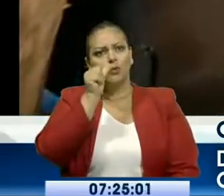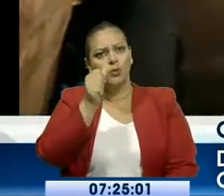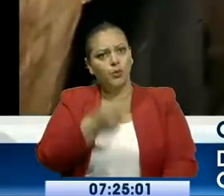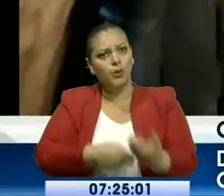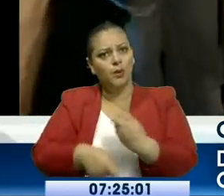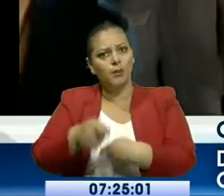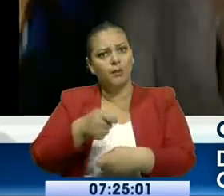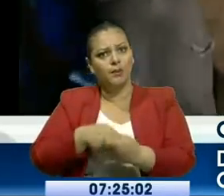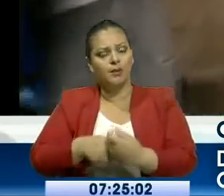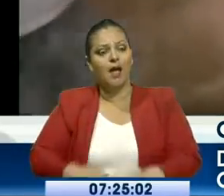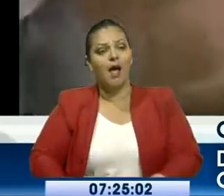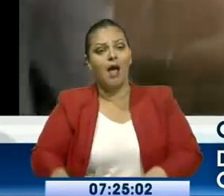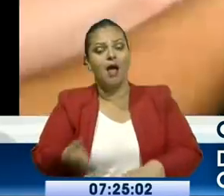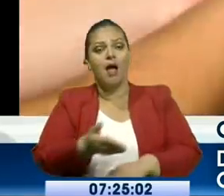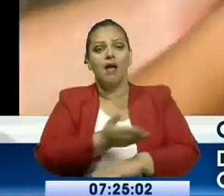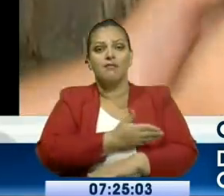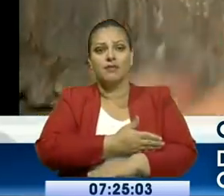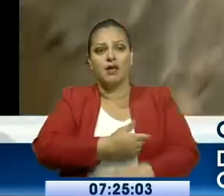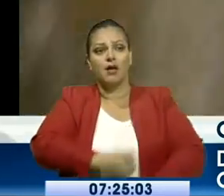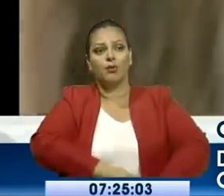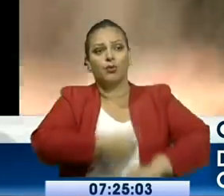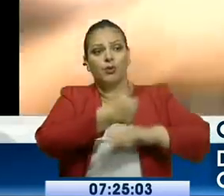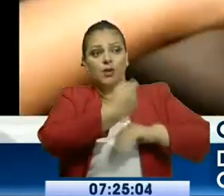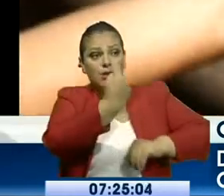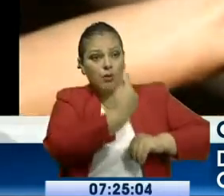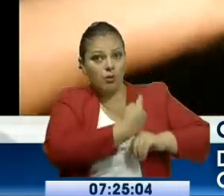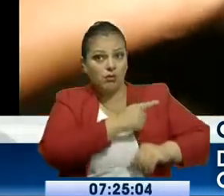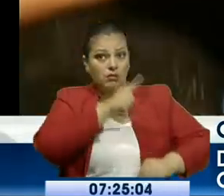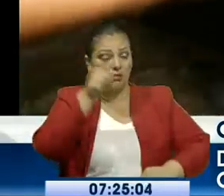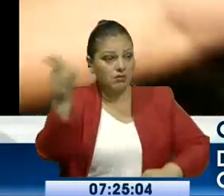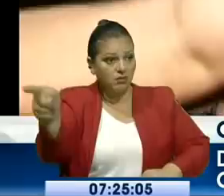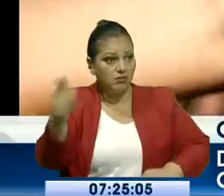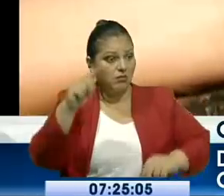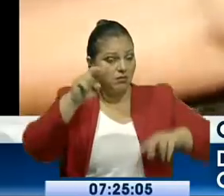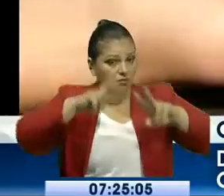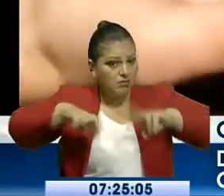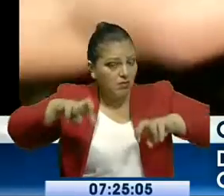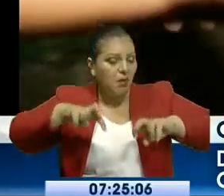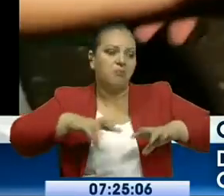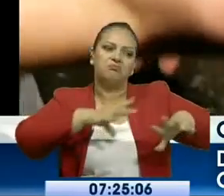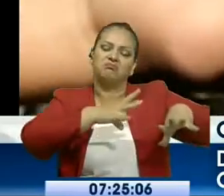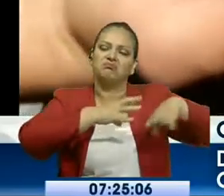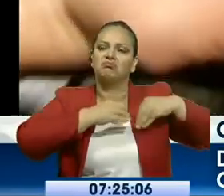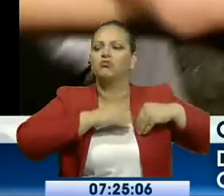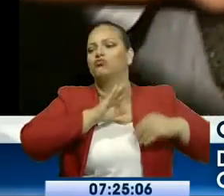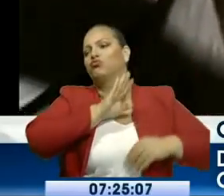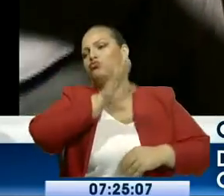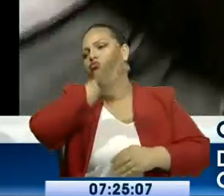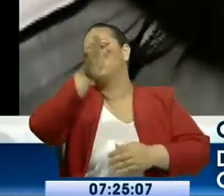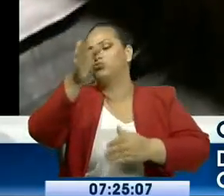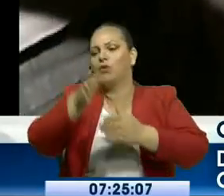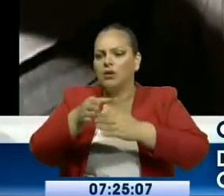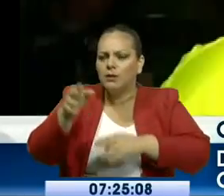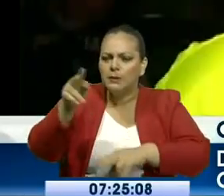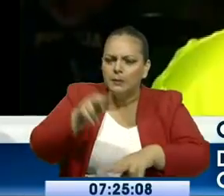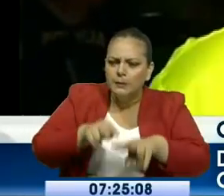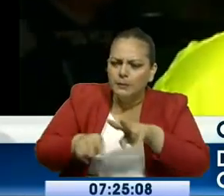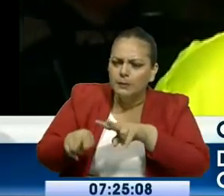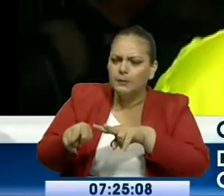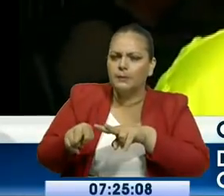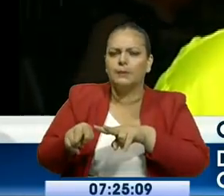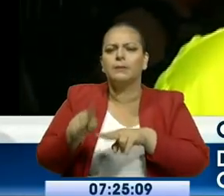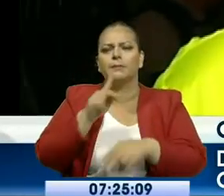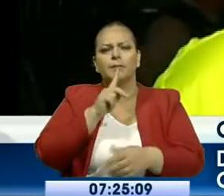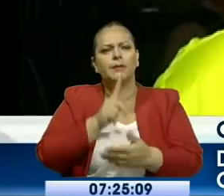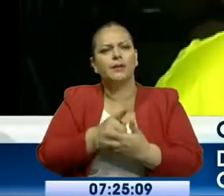allanamiento a dos inmuebles, los mismos que ustedes tienen en constancia. Dentro de uno de los inmuebles se encontró a dos ciudadanos, los